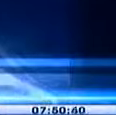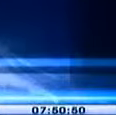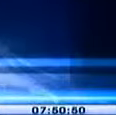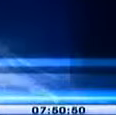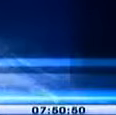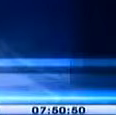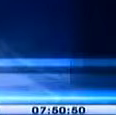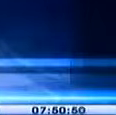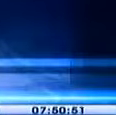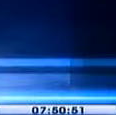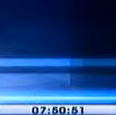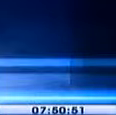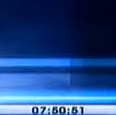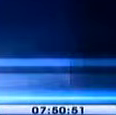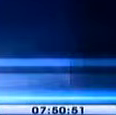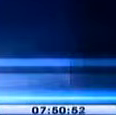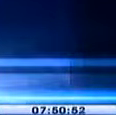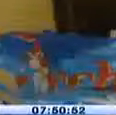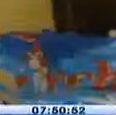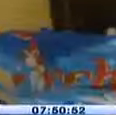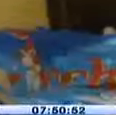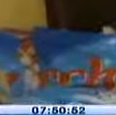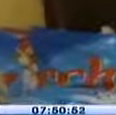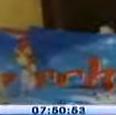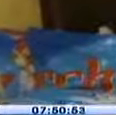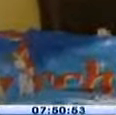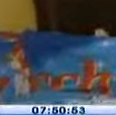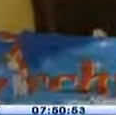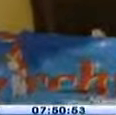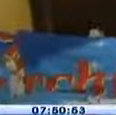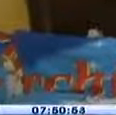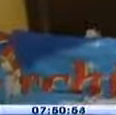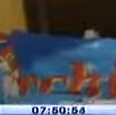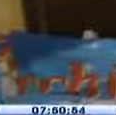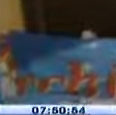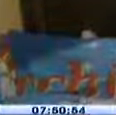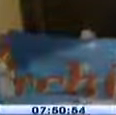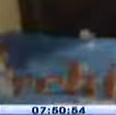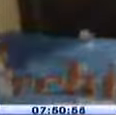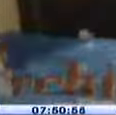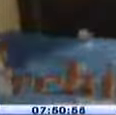097-924-8346. Informó Héctor Romero.